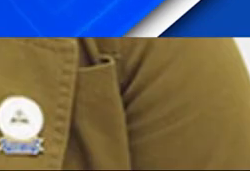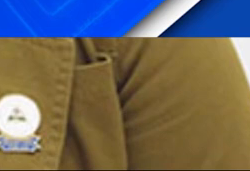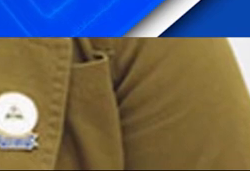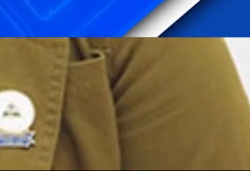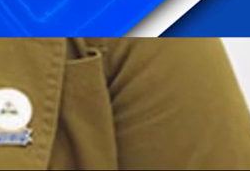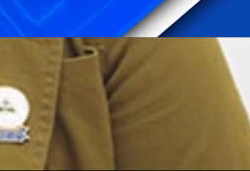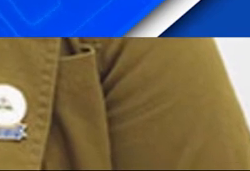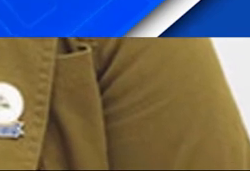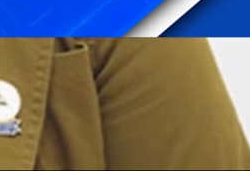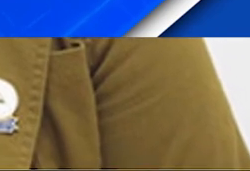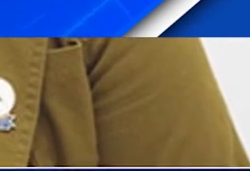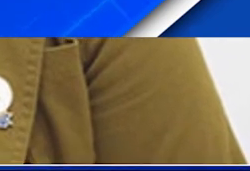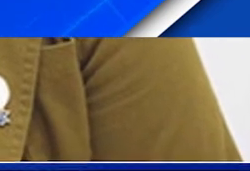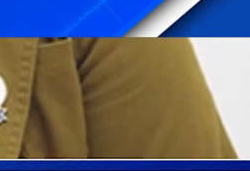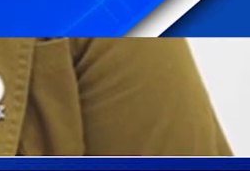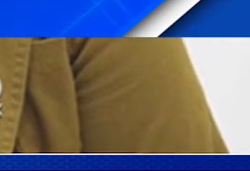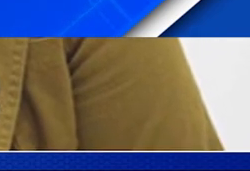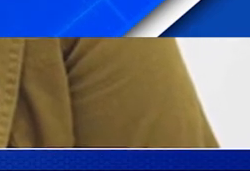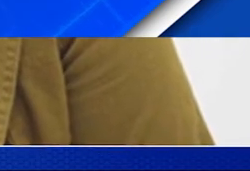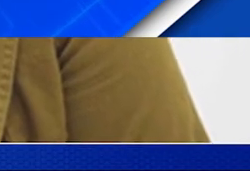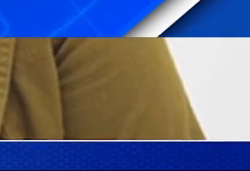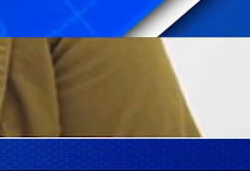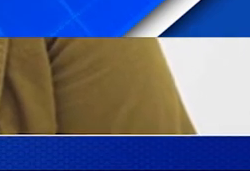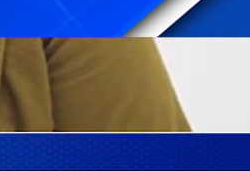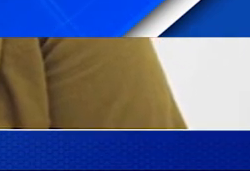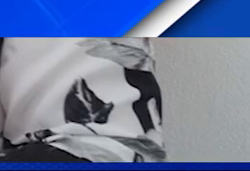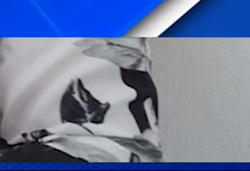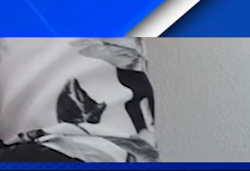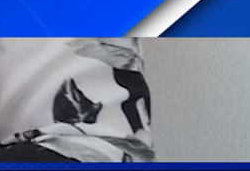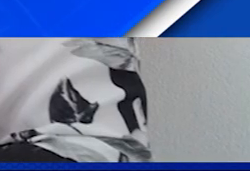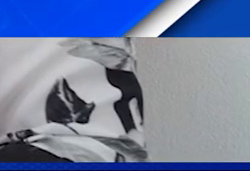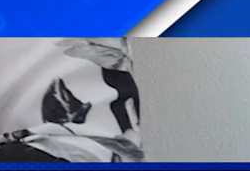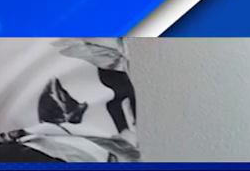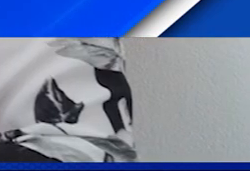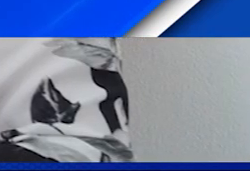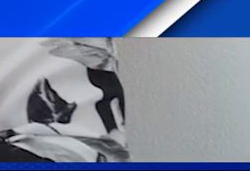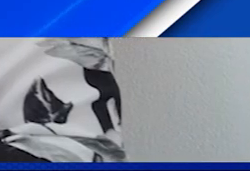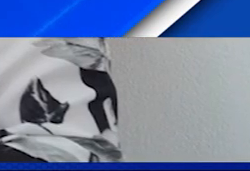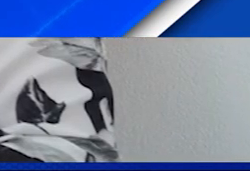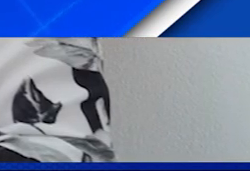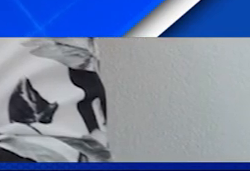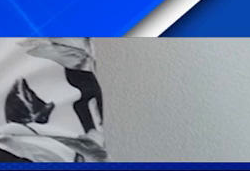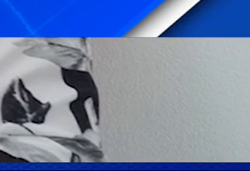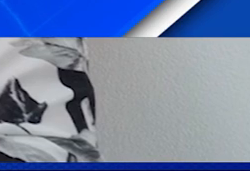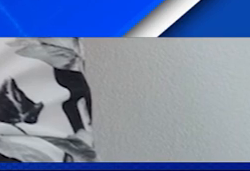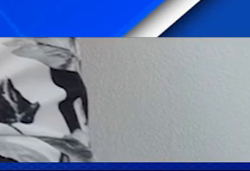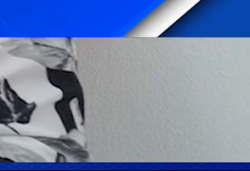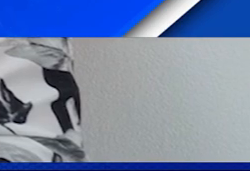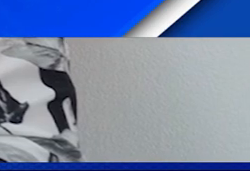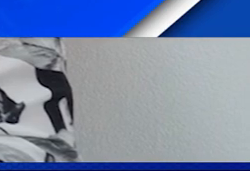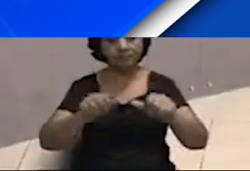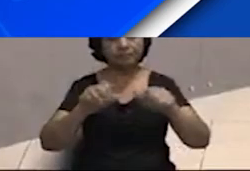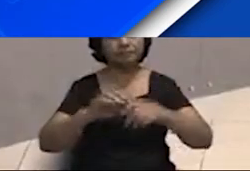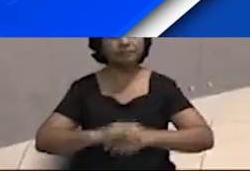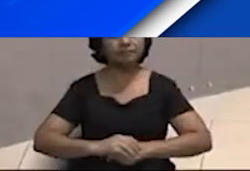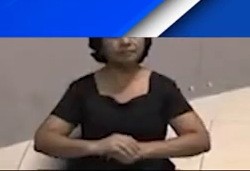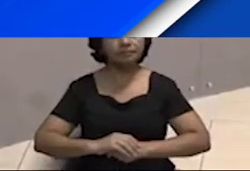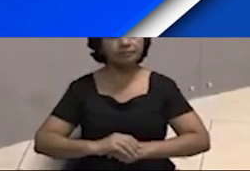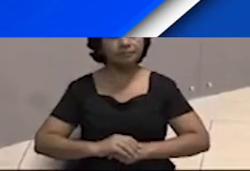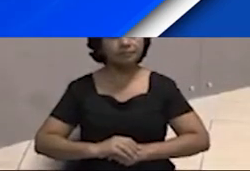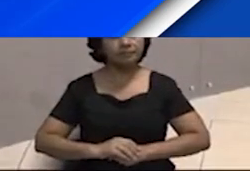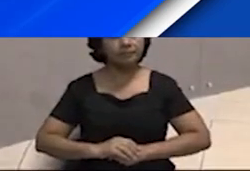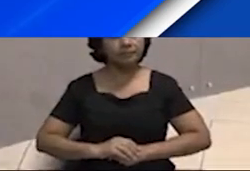quienes eran juramentados este sábado 12 de agosto durante una sesión especial que realizará ese poder del estado